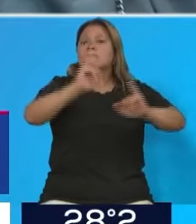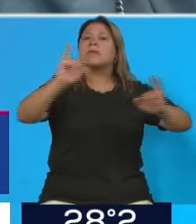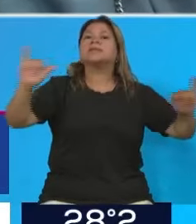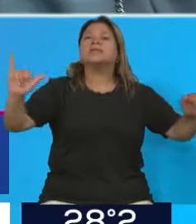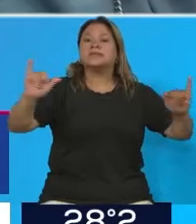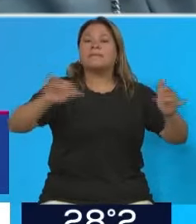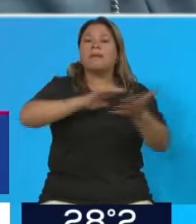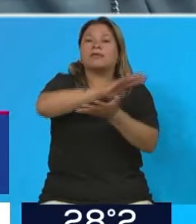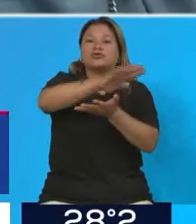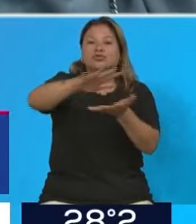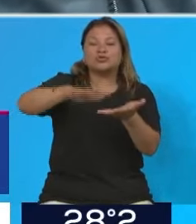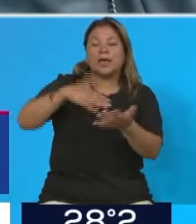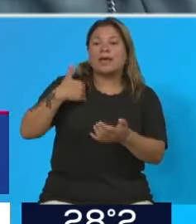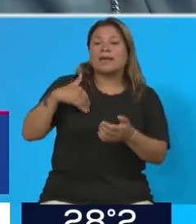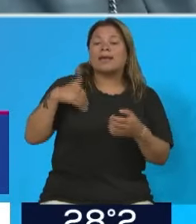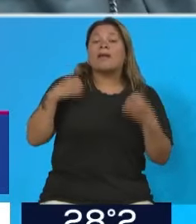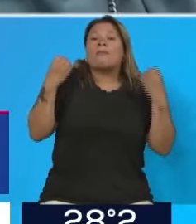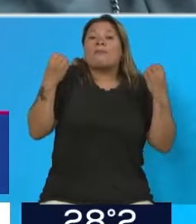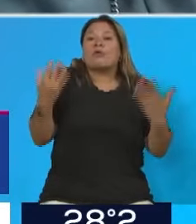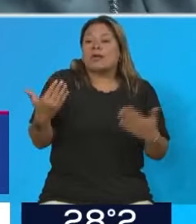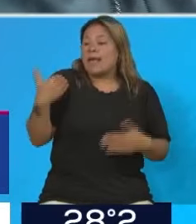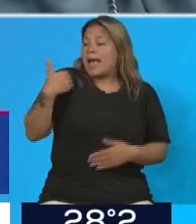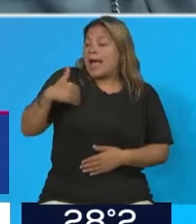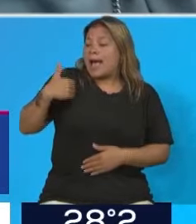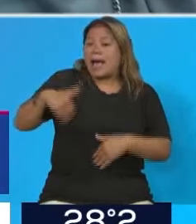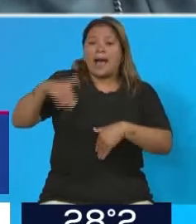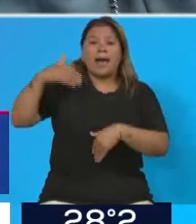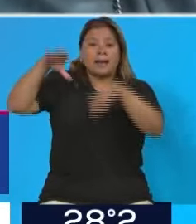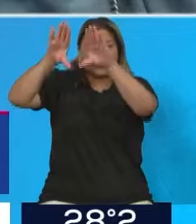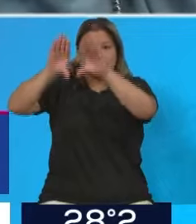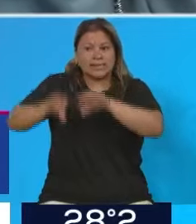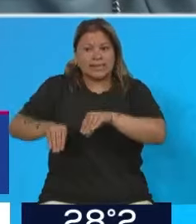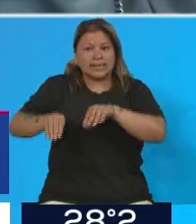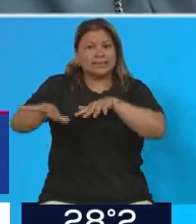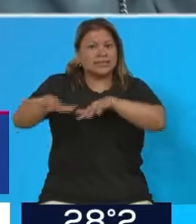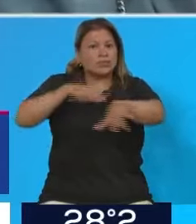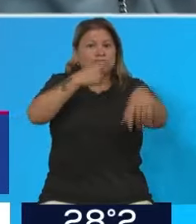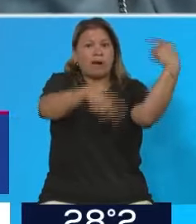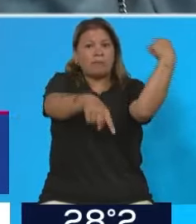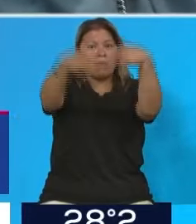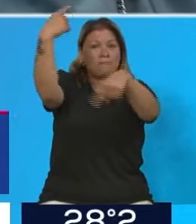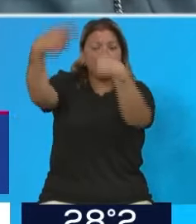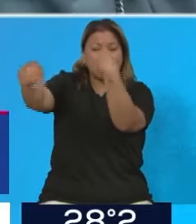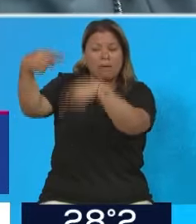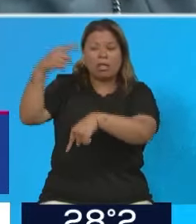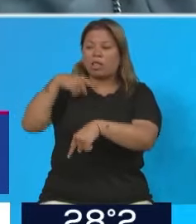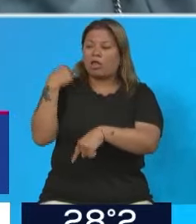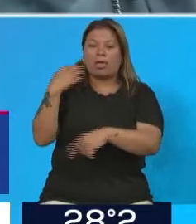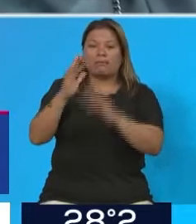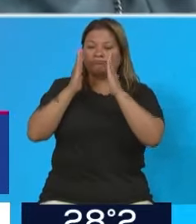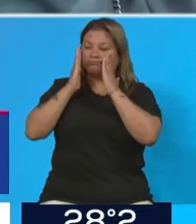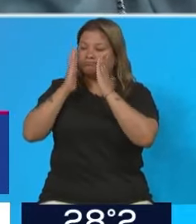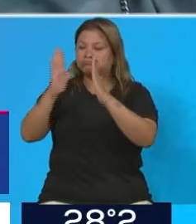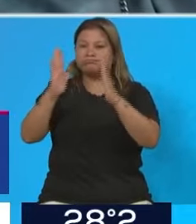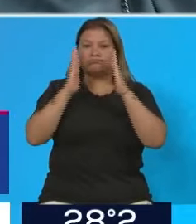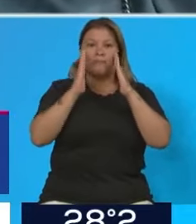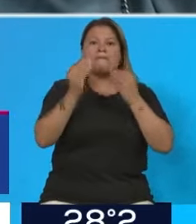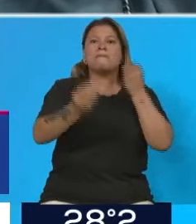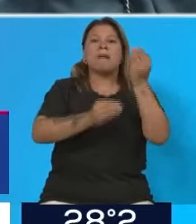Argentina porque el país tiene diversas realidades y todas necesitan ser atendidas en su